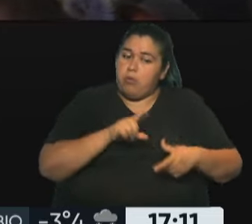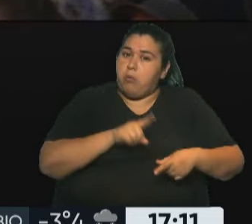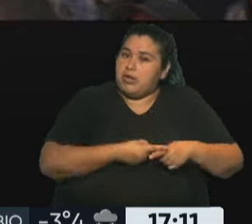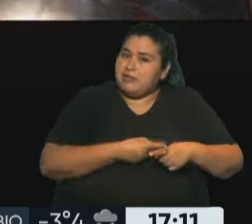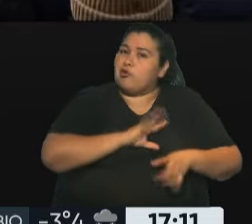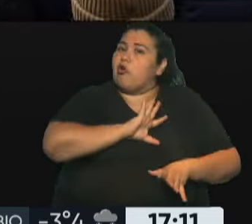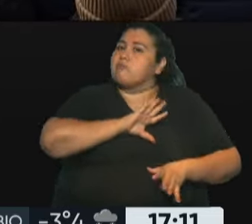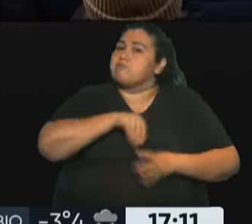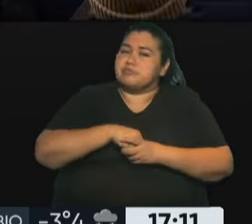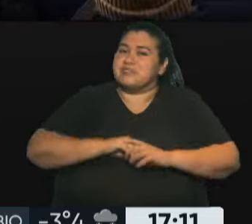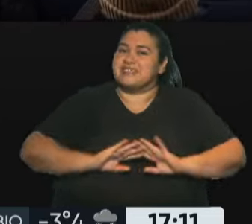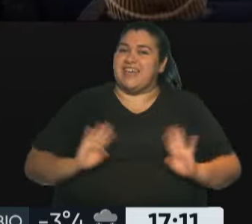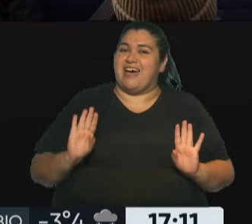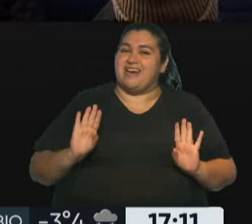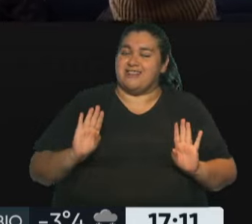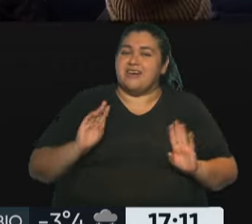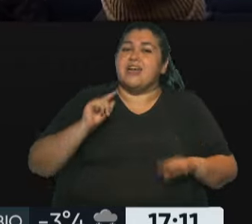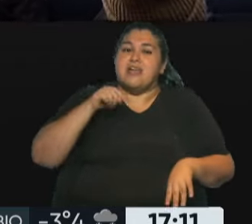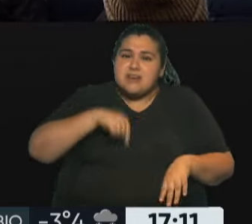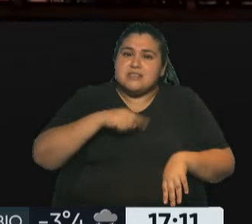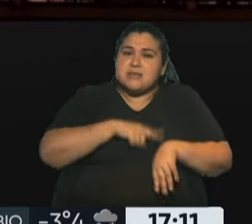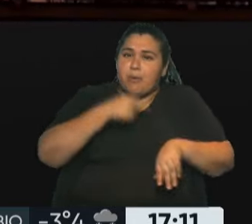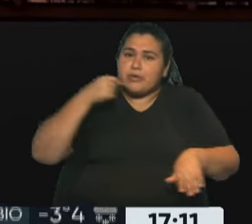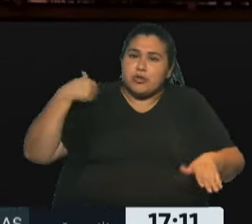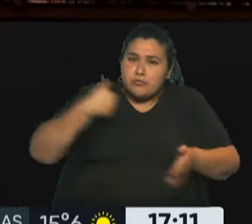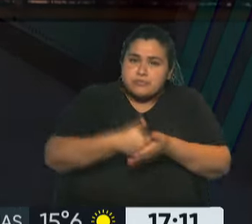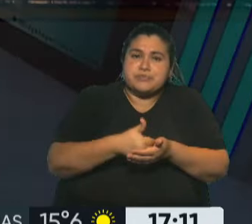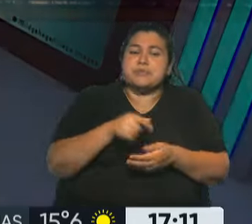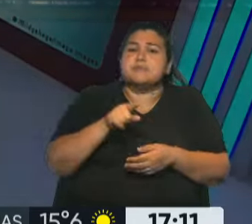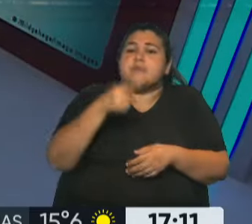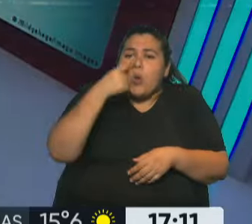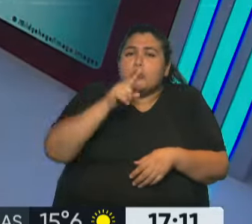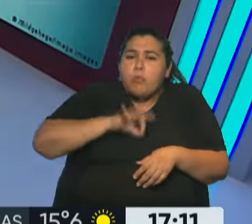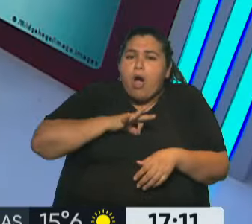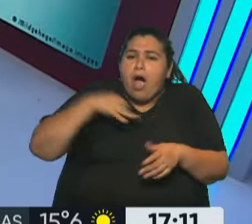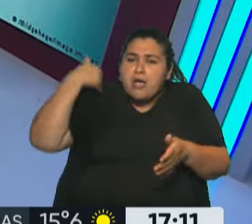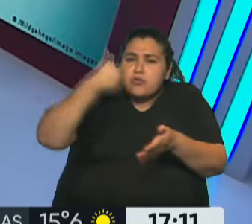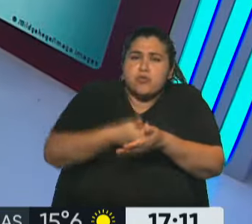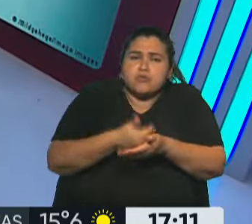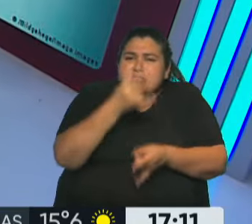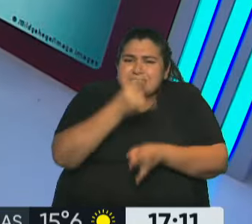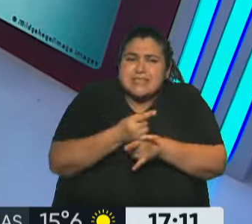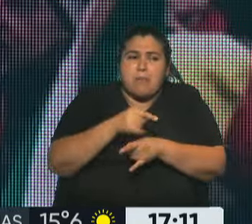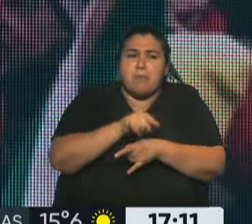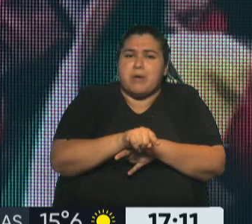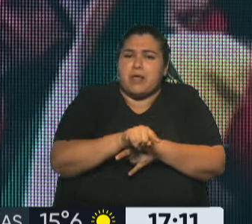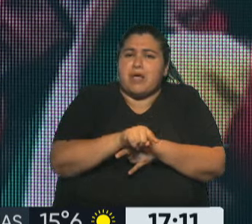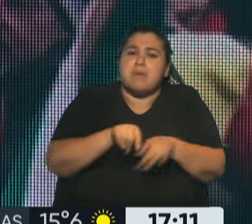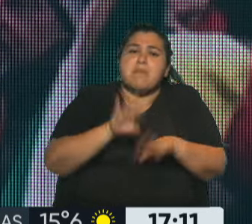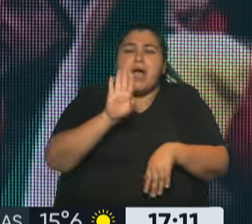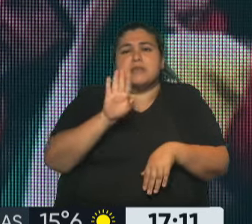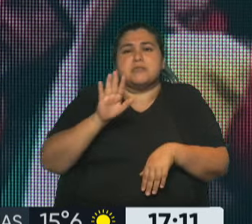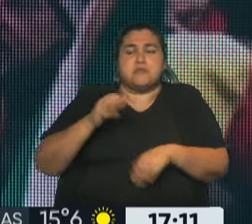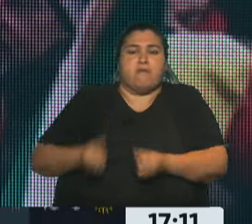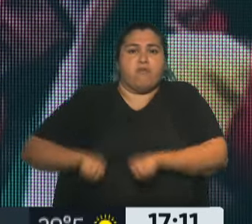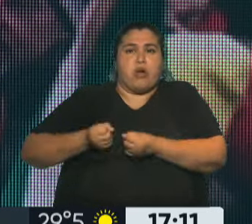instalado que en ciertas regiones, históricamente, digamos, durante los últimos años, siempre tuvo un peso muy fuerte en el este de Alemania